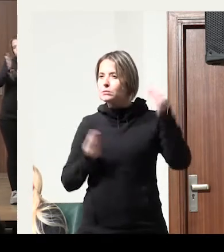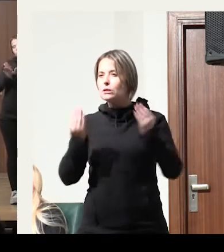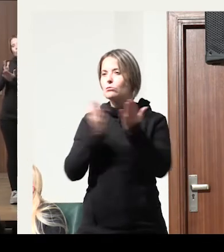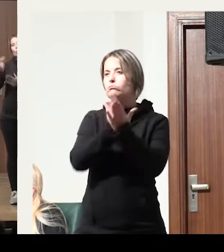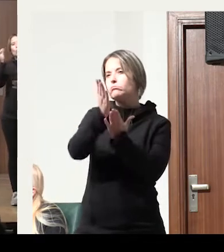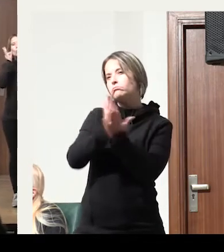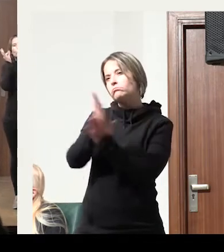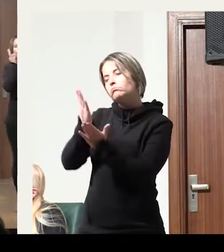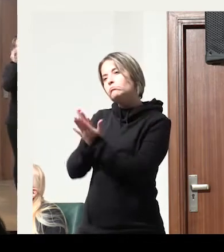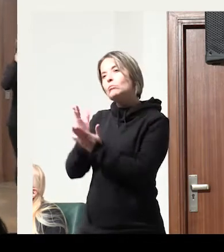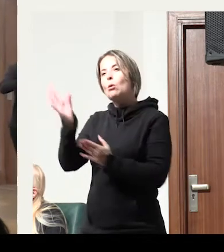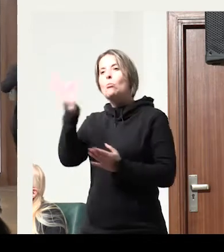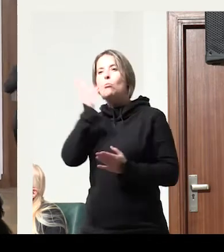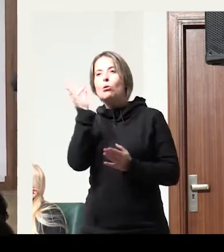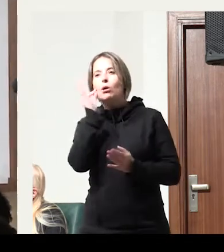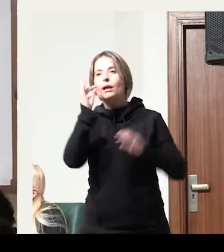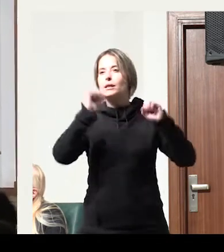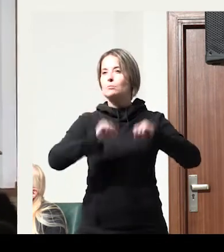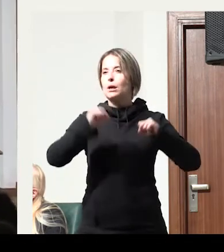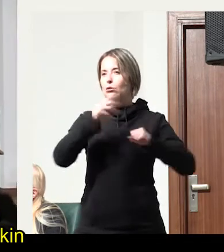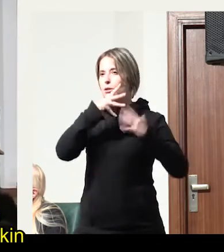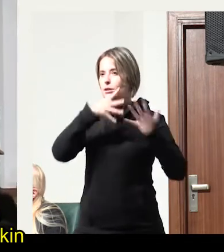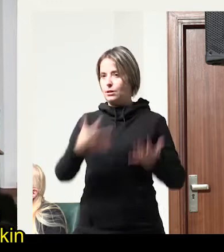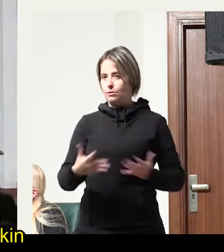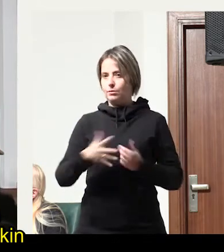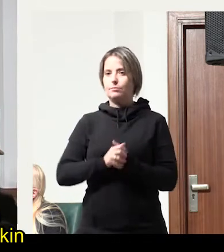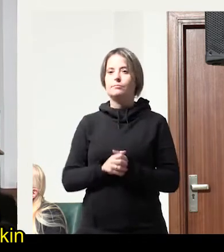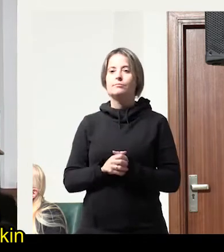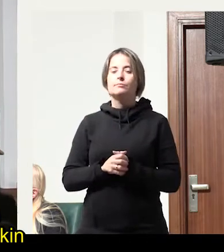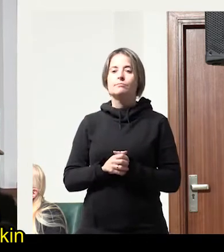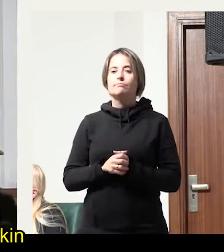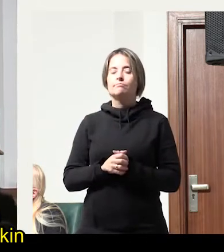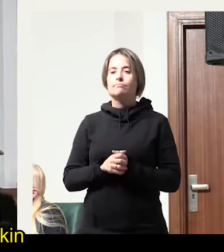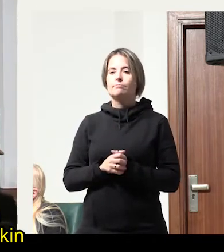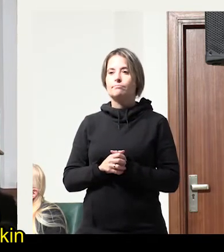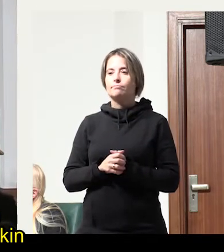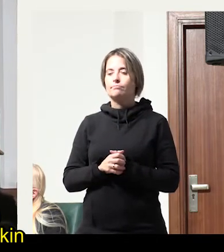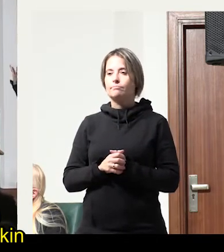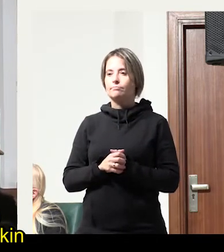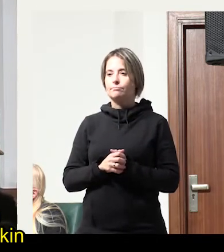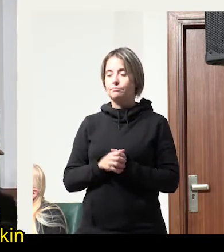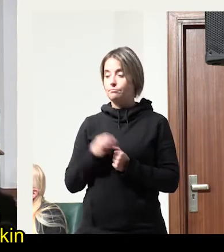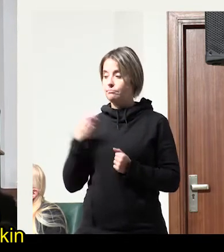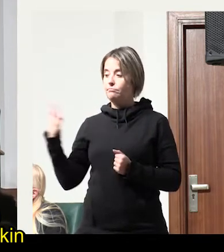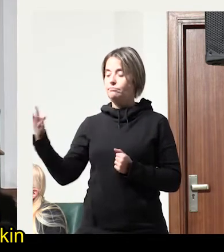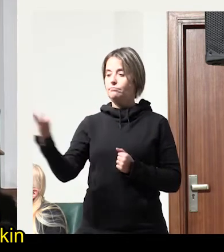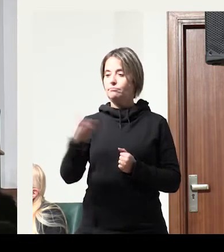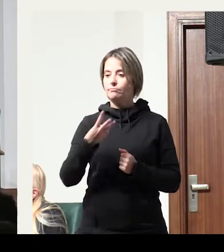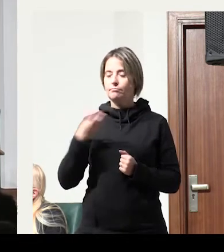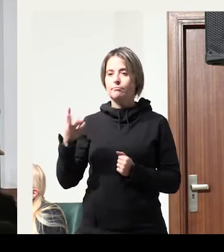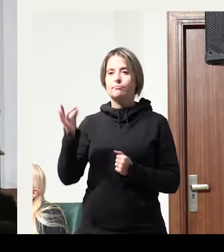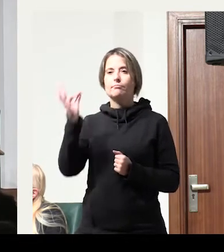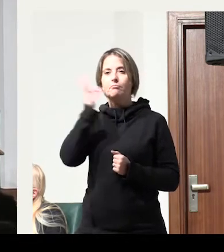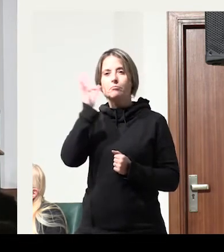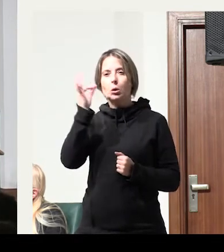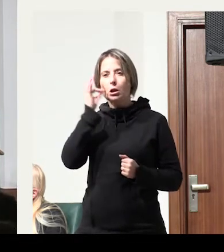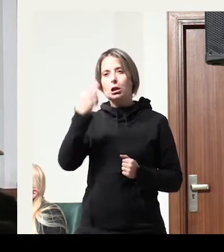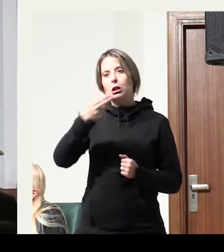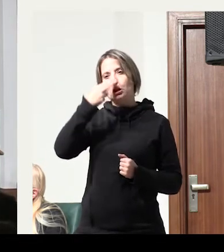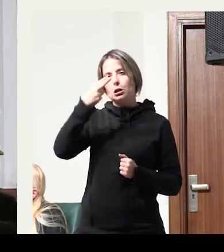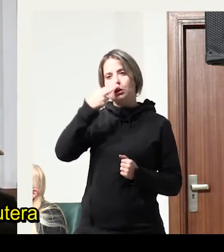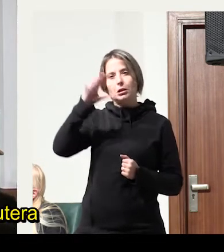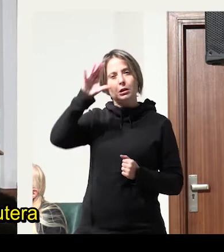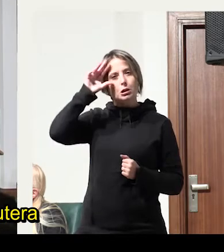las mujeres mayores en la actualidad. Emakume irukote honekin eta bere gogo eta interesgarriekin utziko